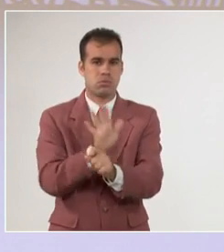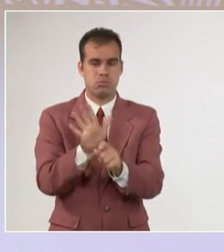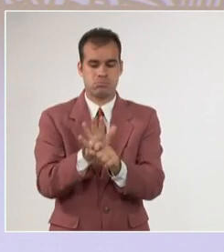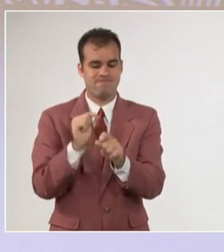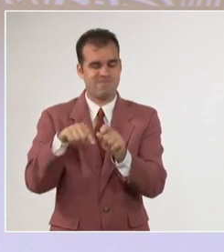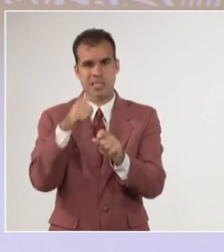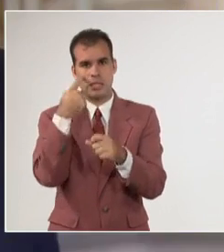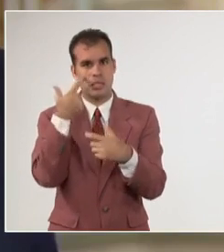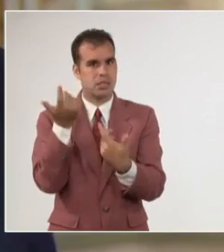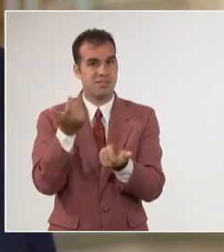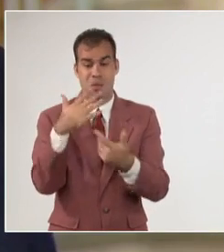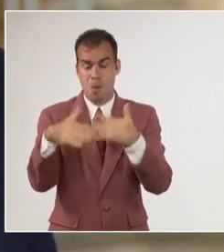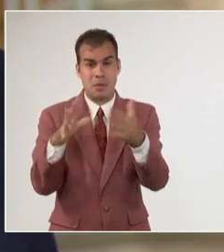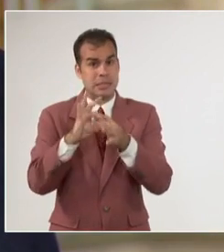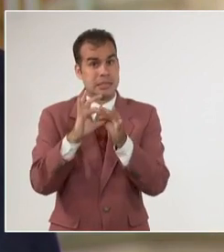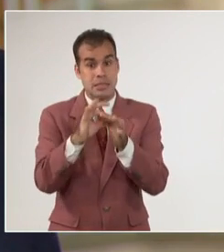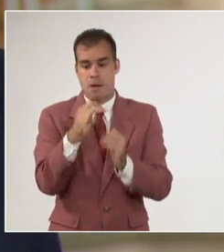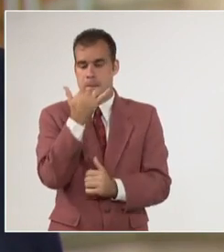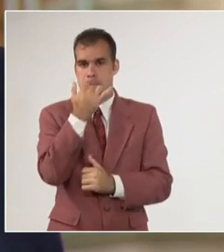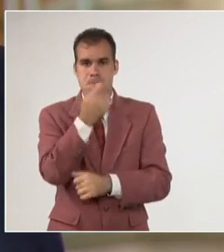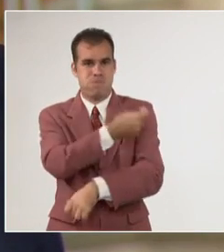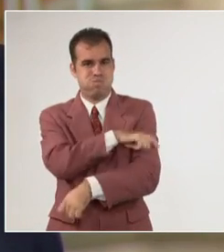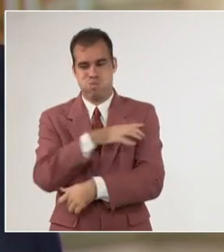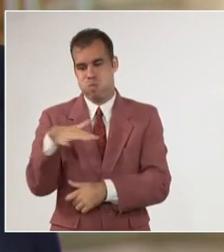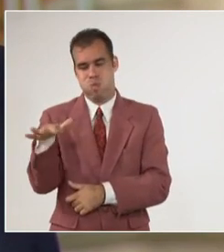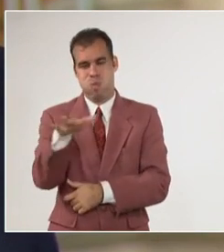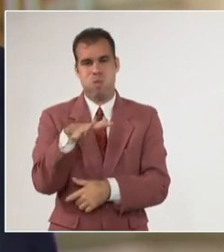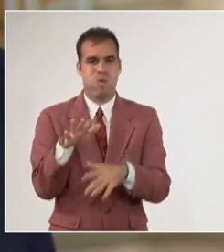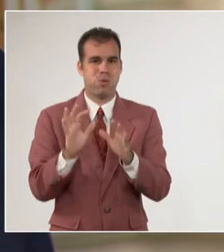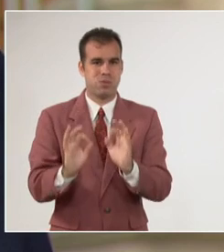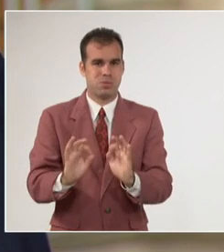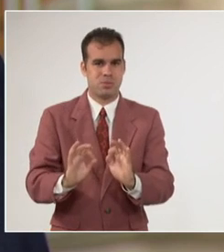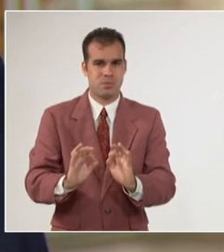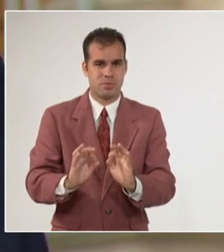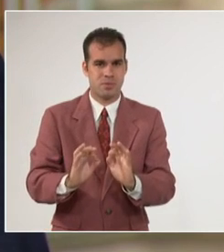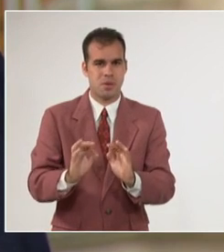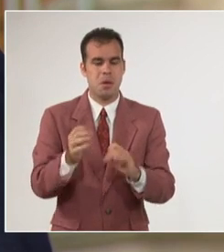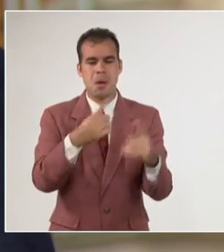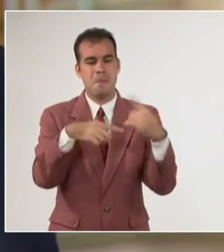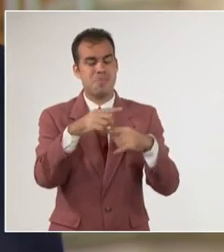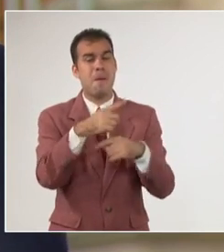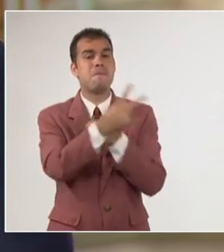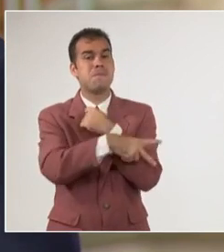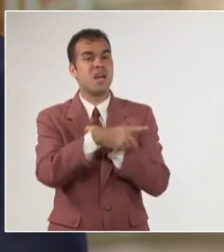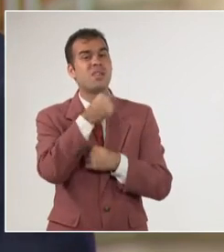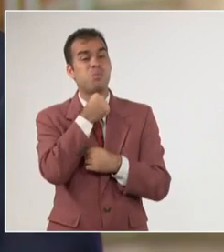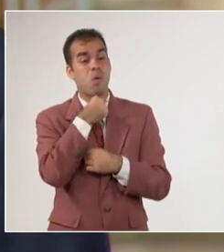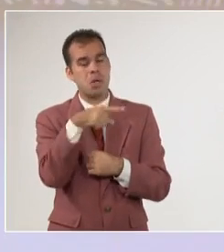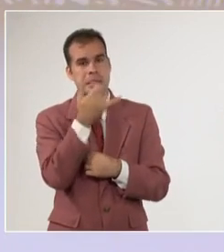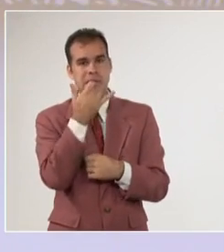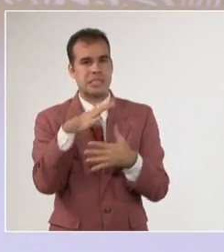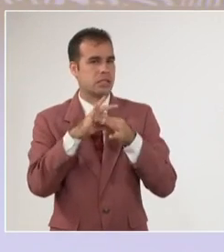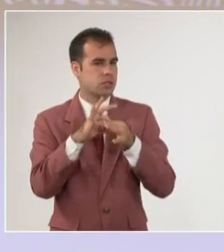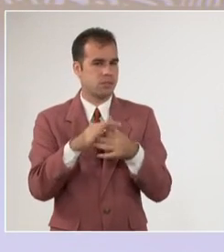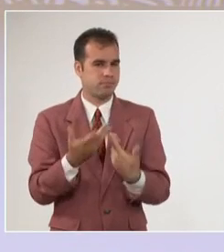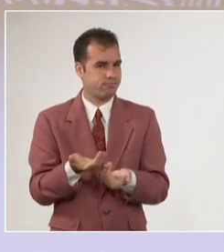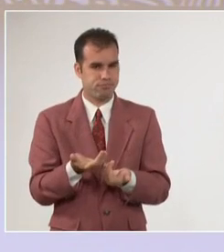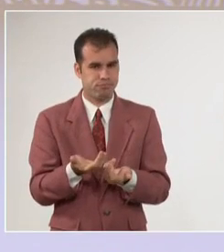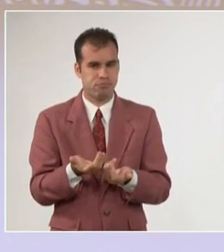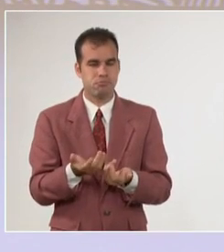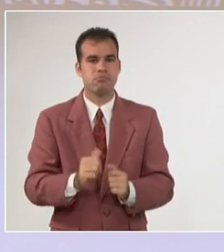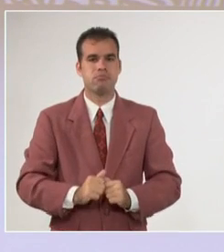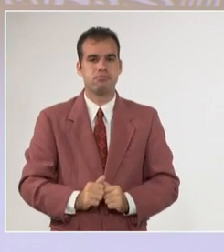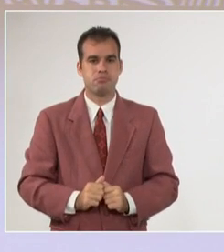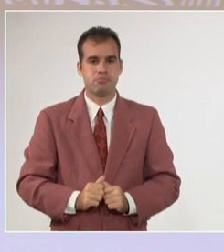dramáticos costos tiene para todos, pero en particular para los países de menor desarrollo. Estamos enfrentando